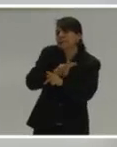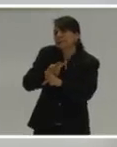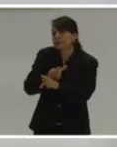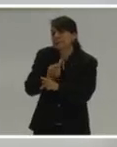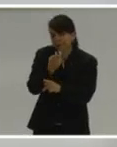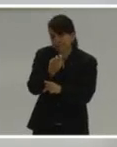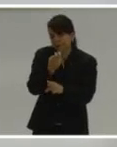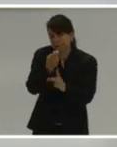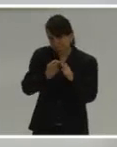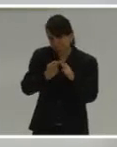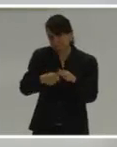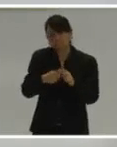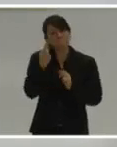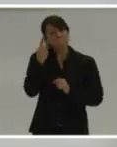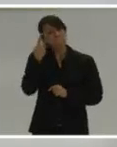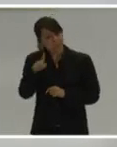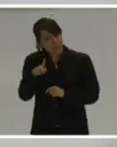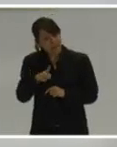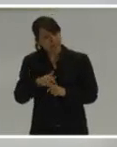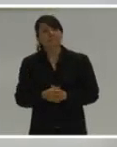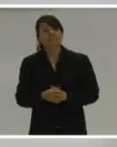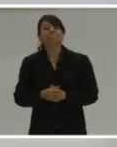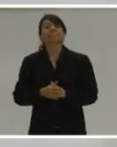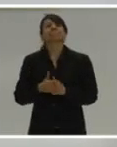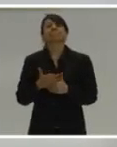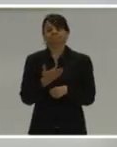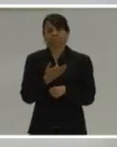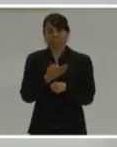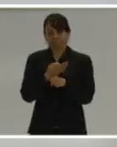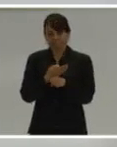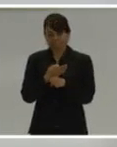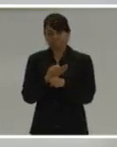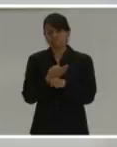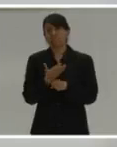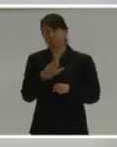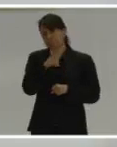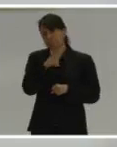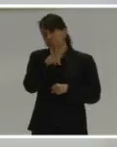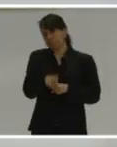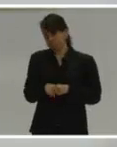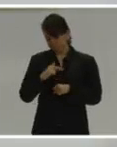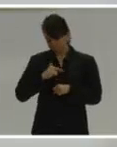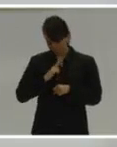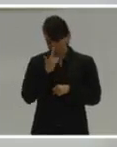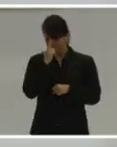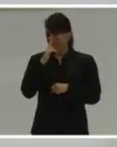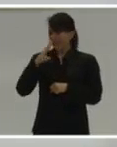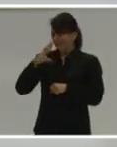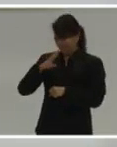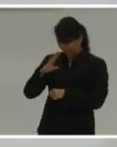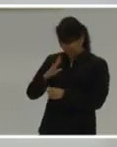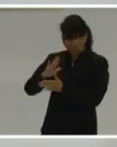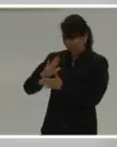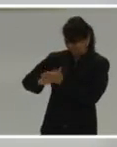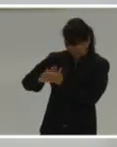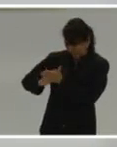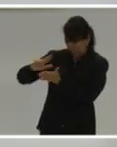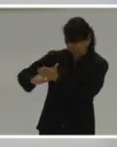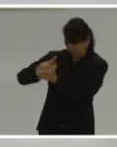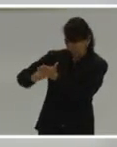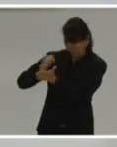recordar estos distintos instrumentos que no ha sido fácil ni